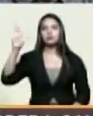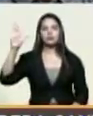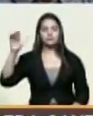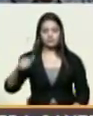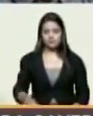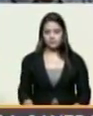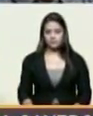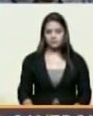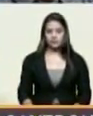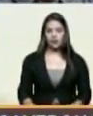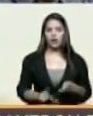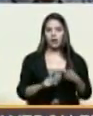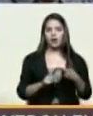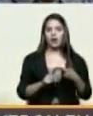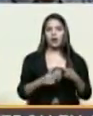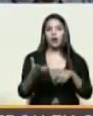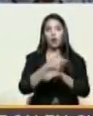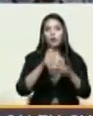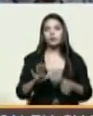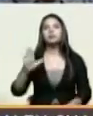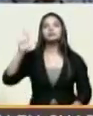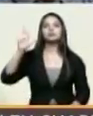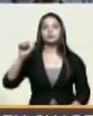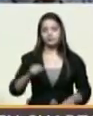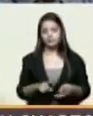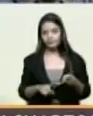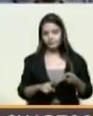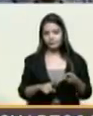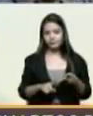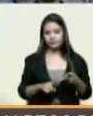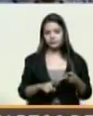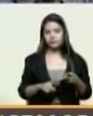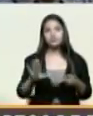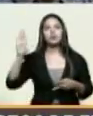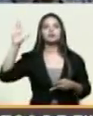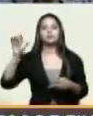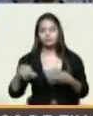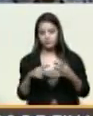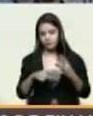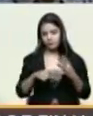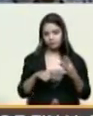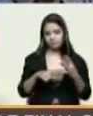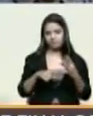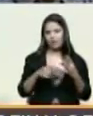primero. ¿Elecciones de gobernador? Yo también. ¿Elecciones de alcalde? Yo también.